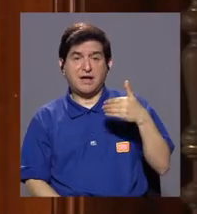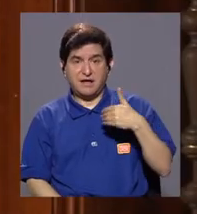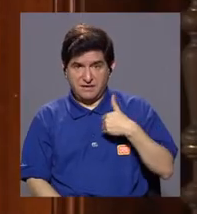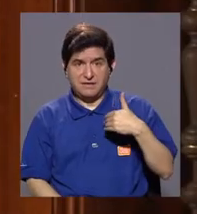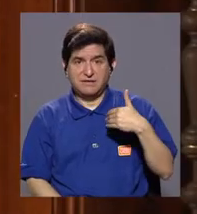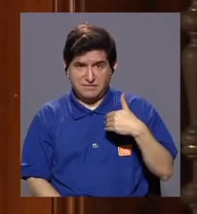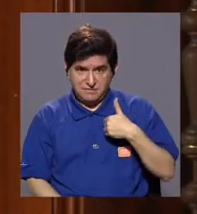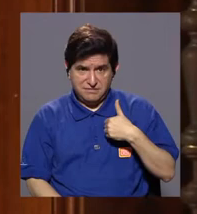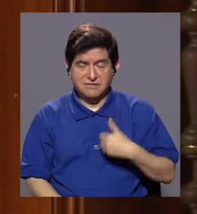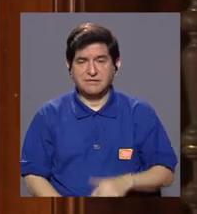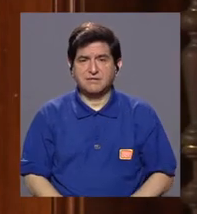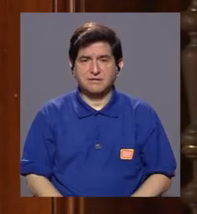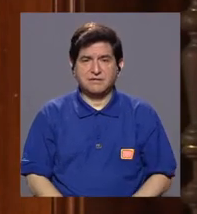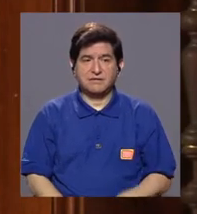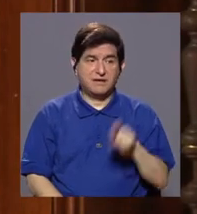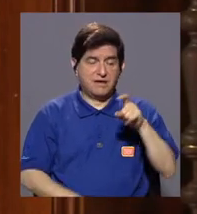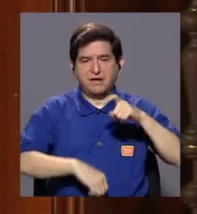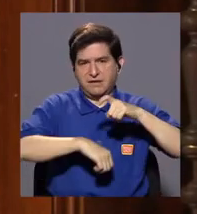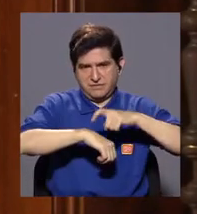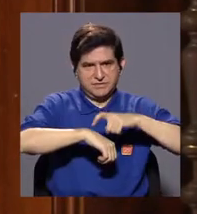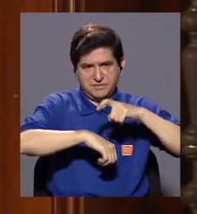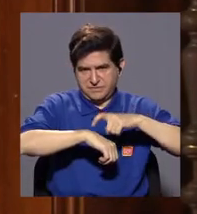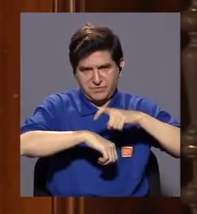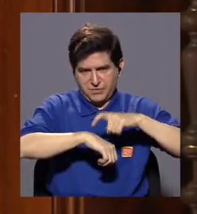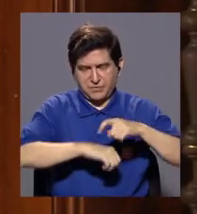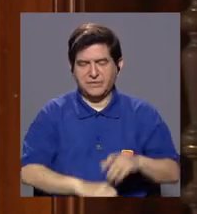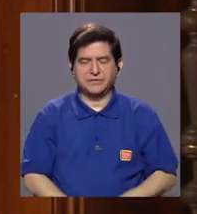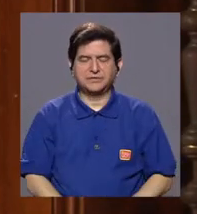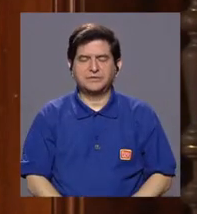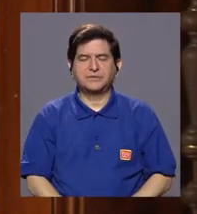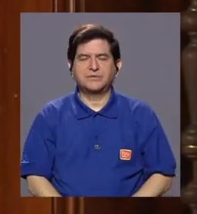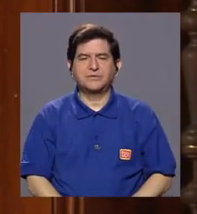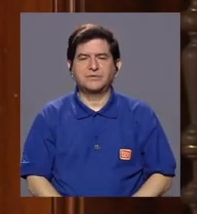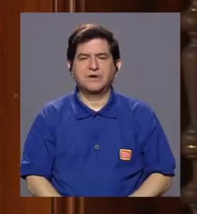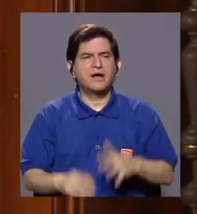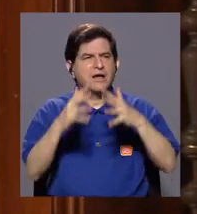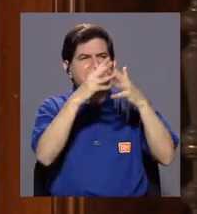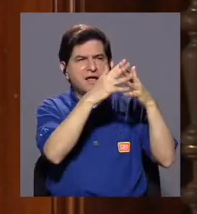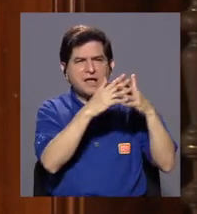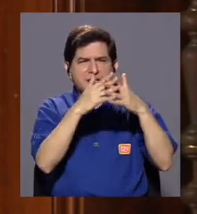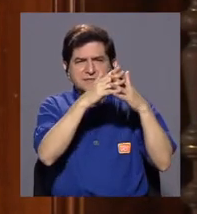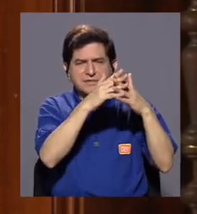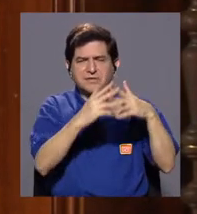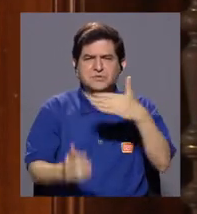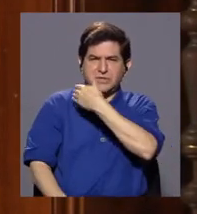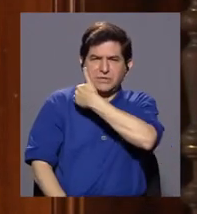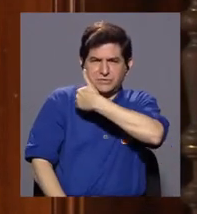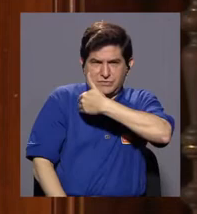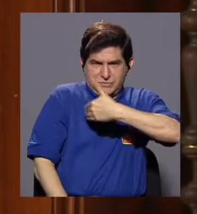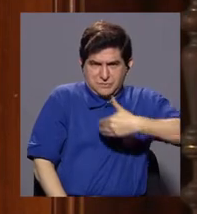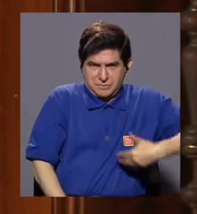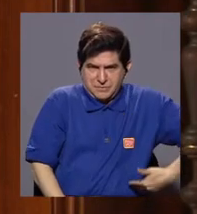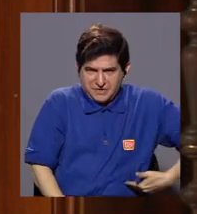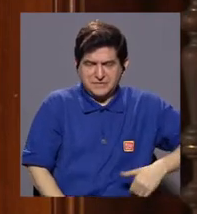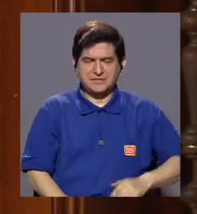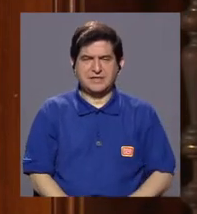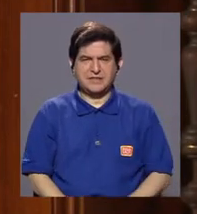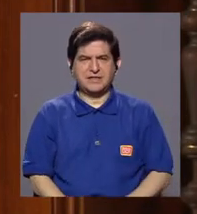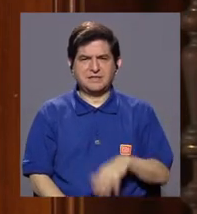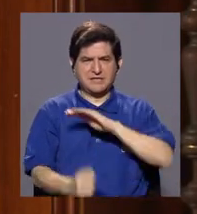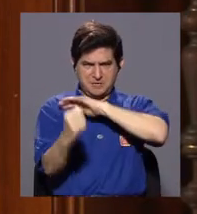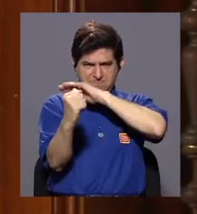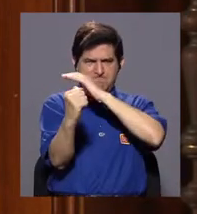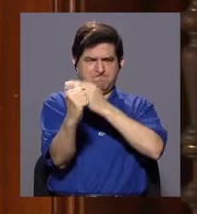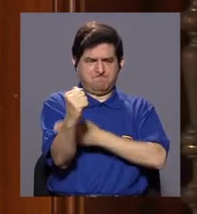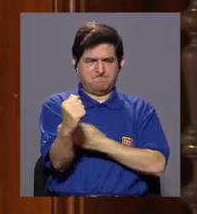teníamos también, en esa nación del norte, a un presidente